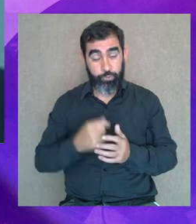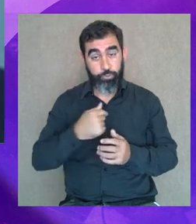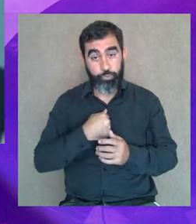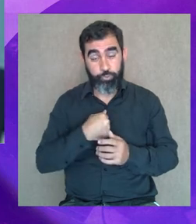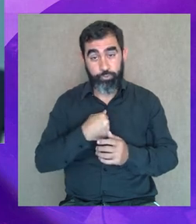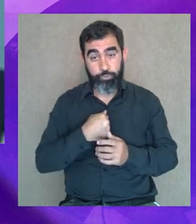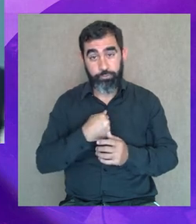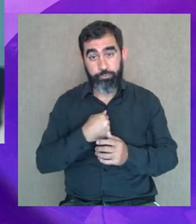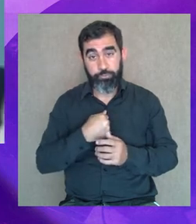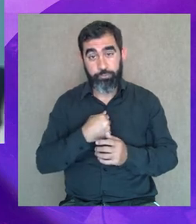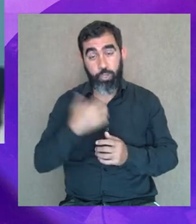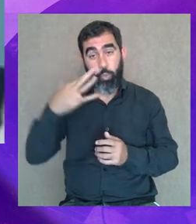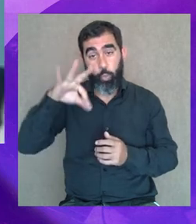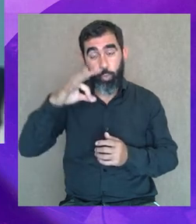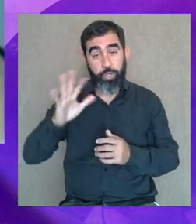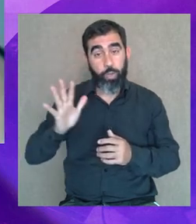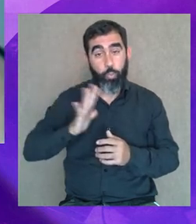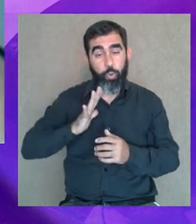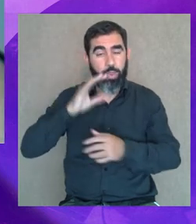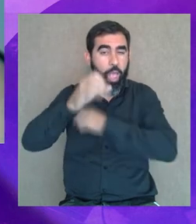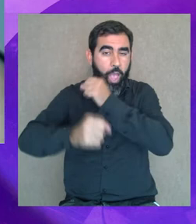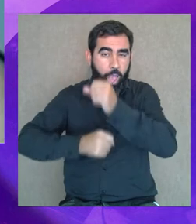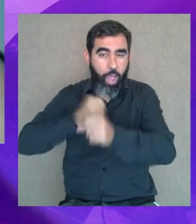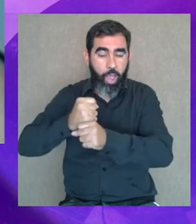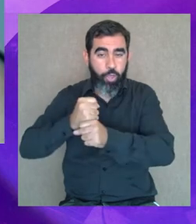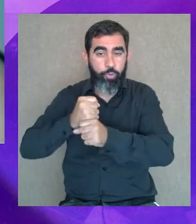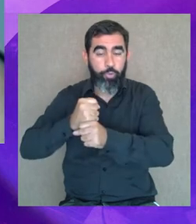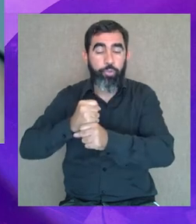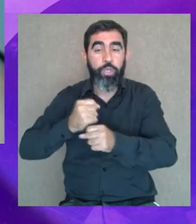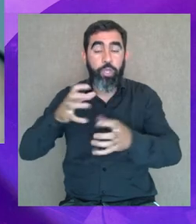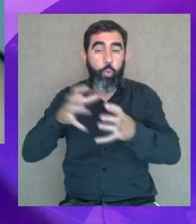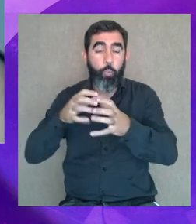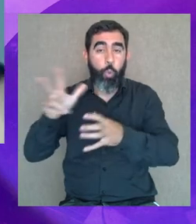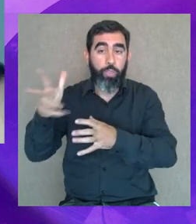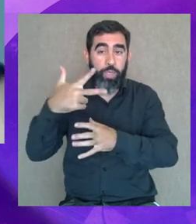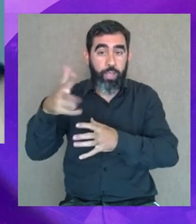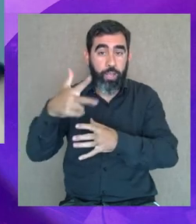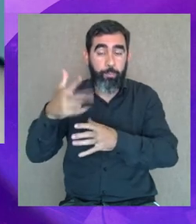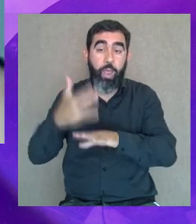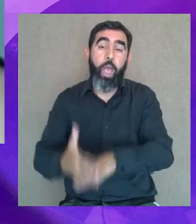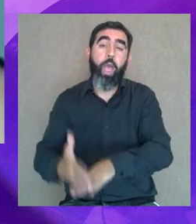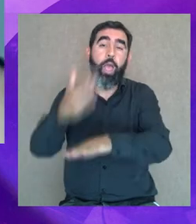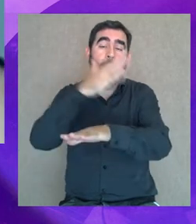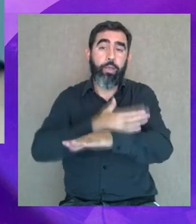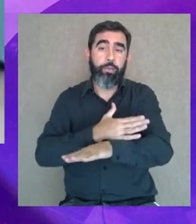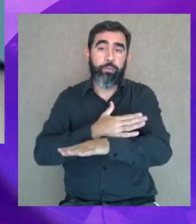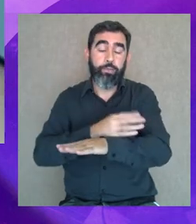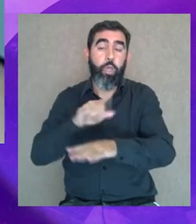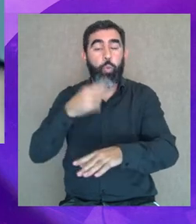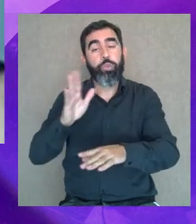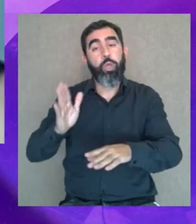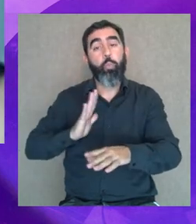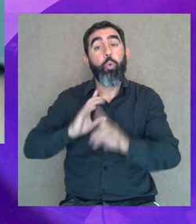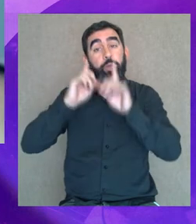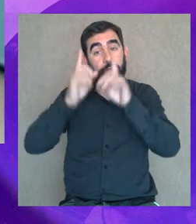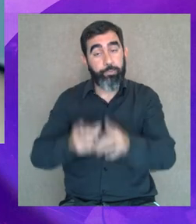yo soy la única mujer durante mucho tiempo fui del conjunto de música de tango y limitantes es ahora como